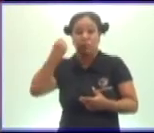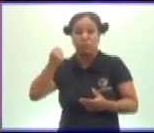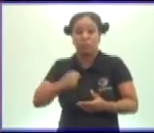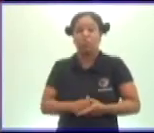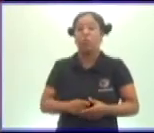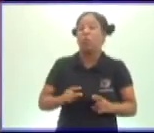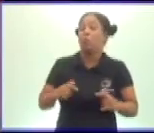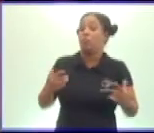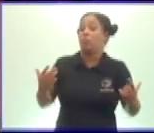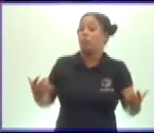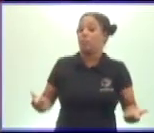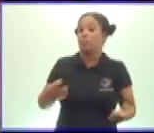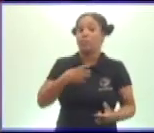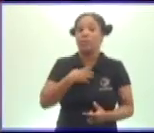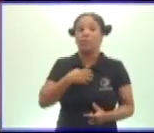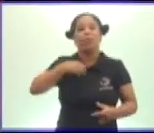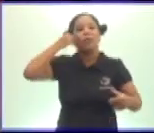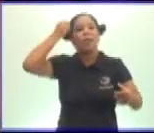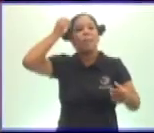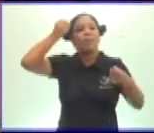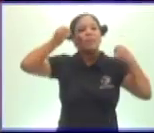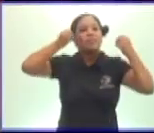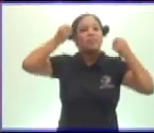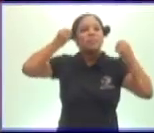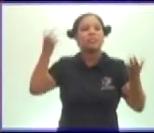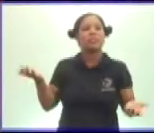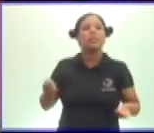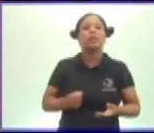entonces tendremos que pensar que